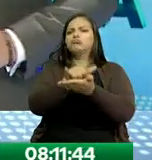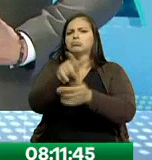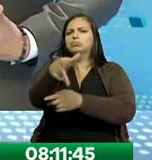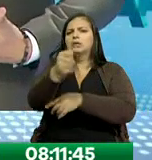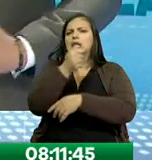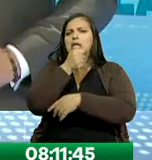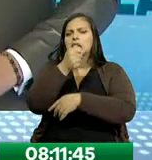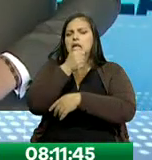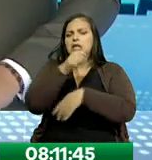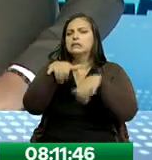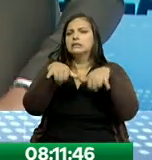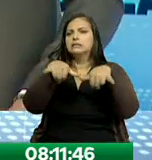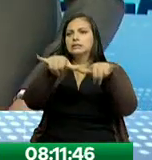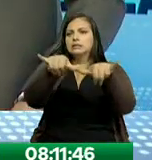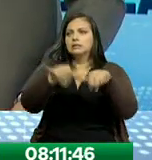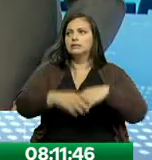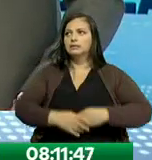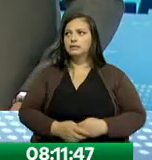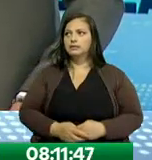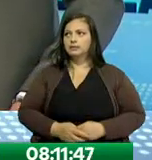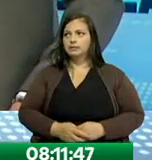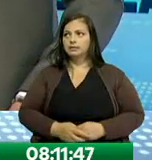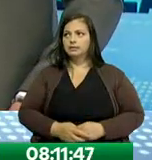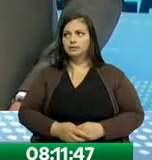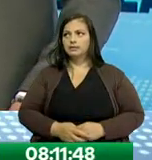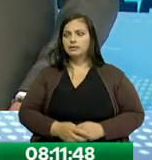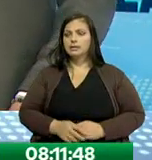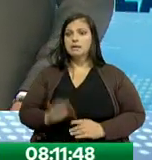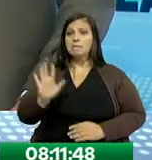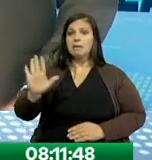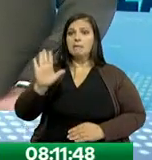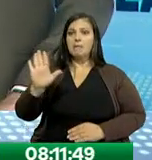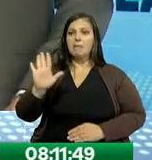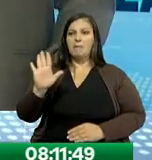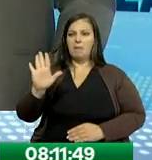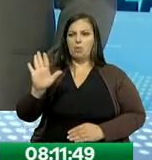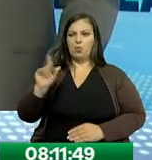existiendo problemas precisamente en la facturación. Espérate un ratito, José Luis, espérate un ratito.